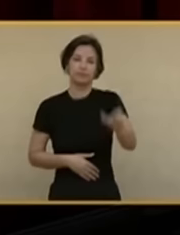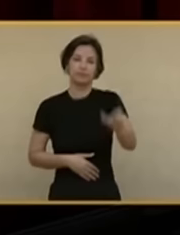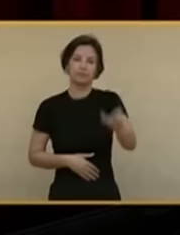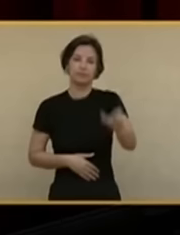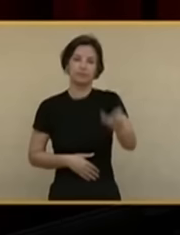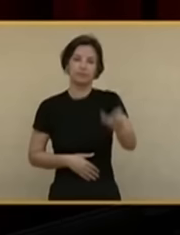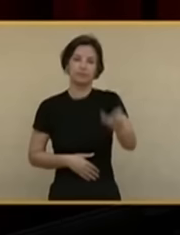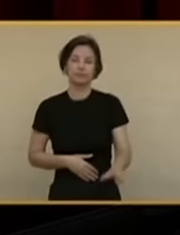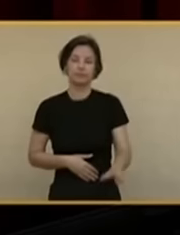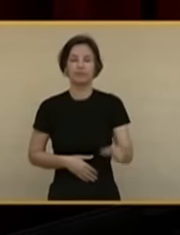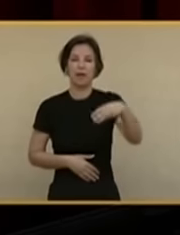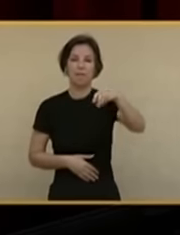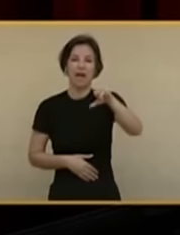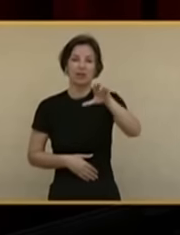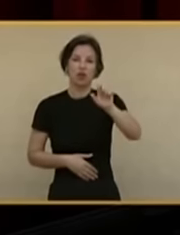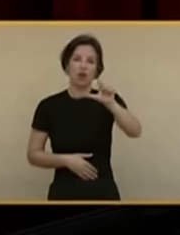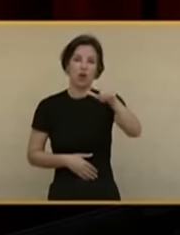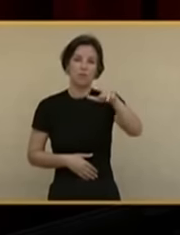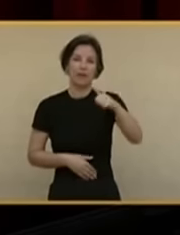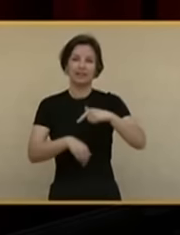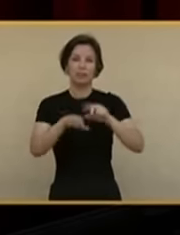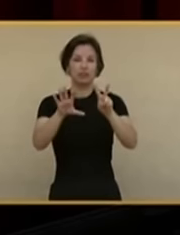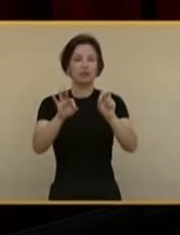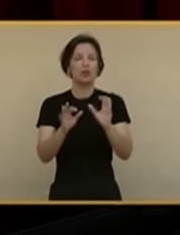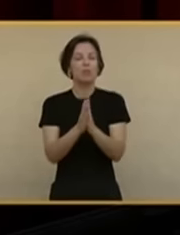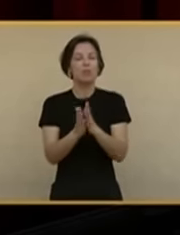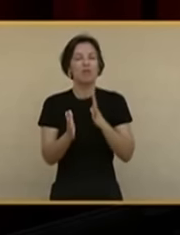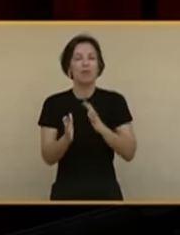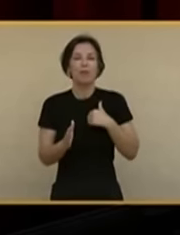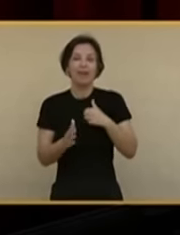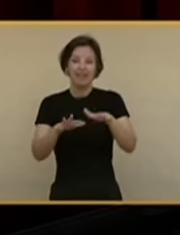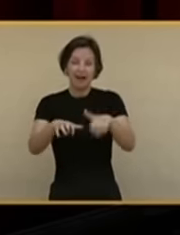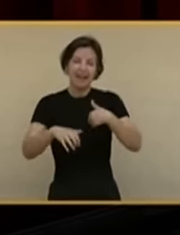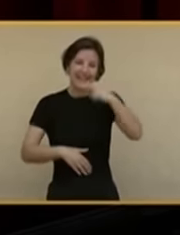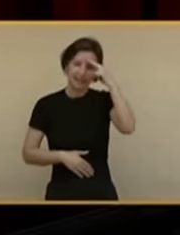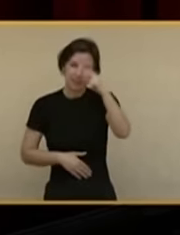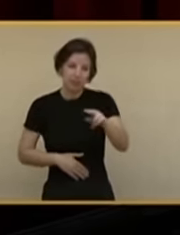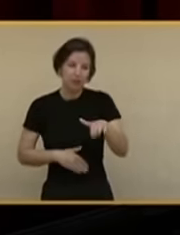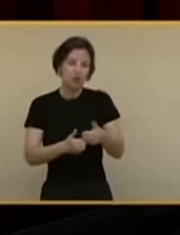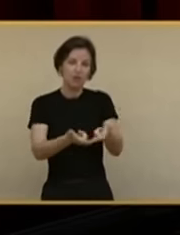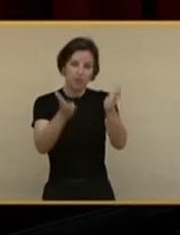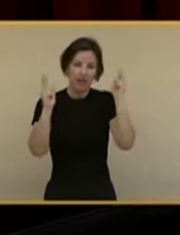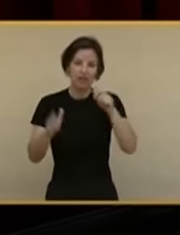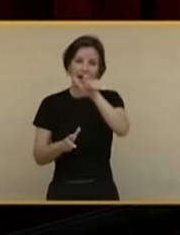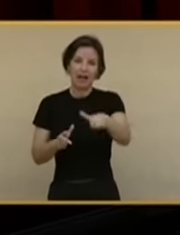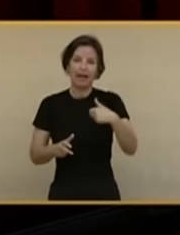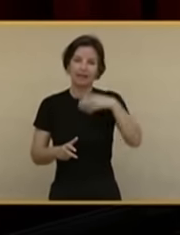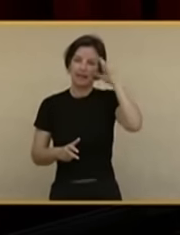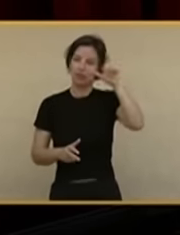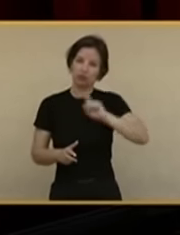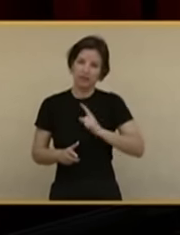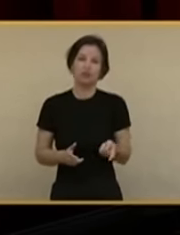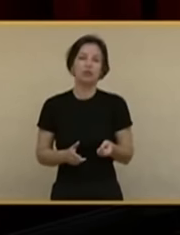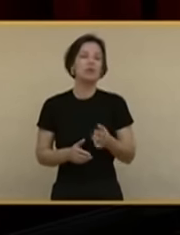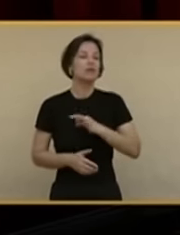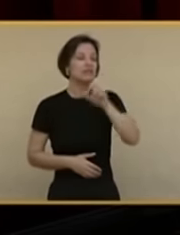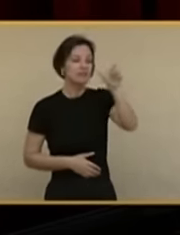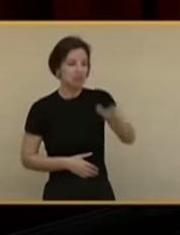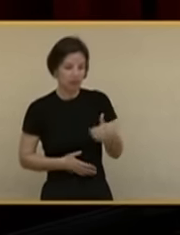pide el mismo minuto tiempo de 7 minutos y por favor pido respeto a la cámara y a la democracia y a la gente que nos está escuchando